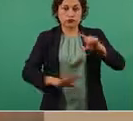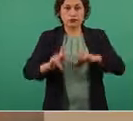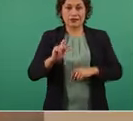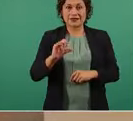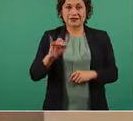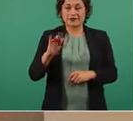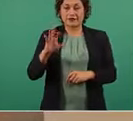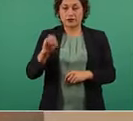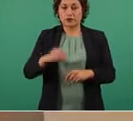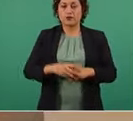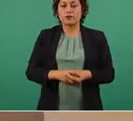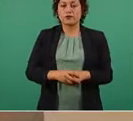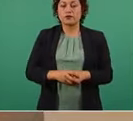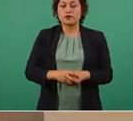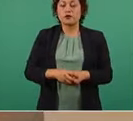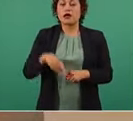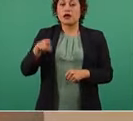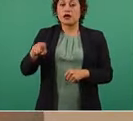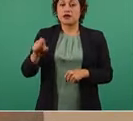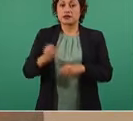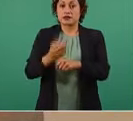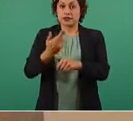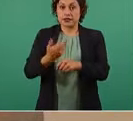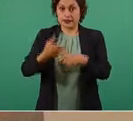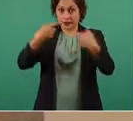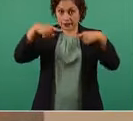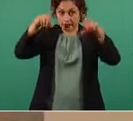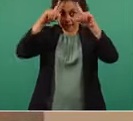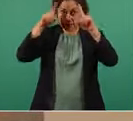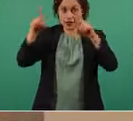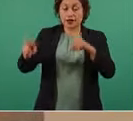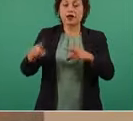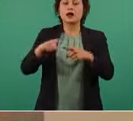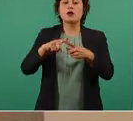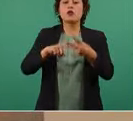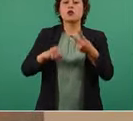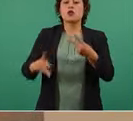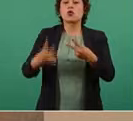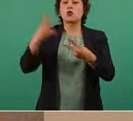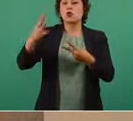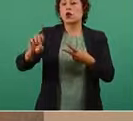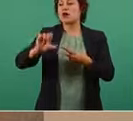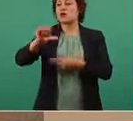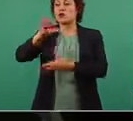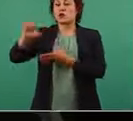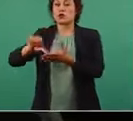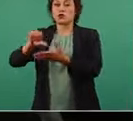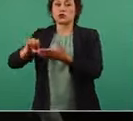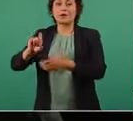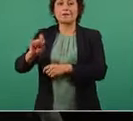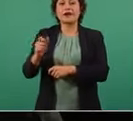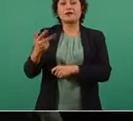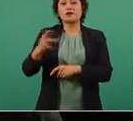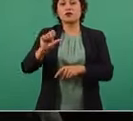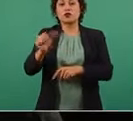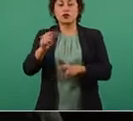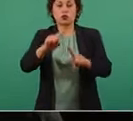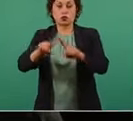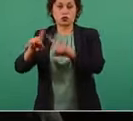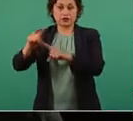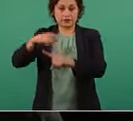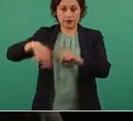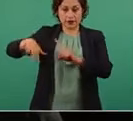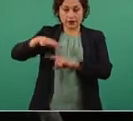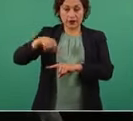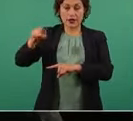nacional aquí en la Secretaría de Marina, 4 centros y 28 subcentros coordinados que se encuentran coordinados en las